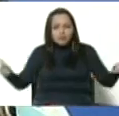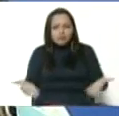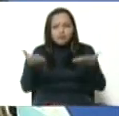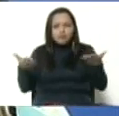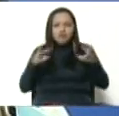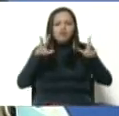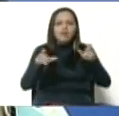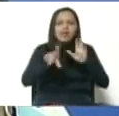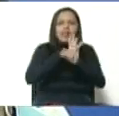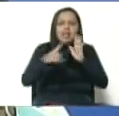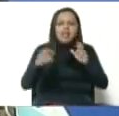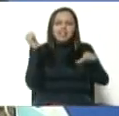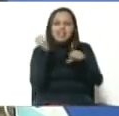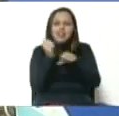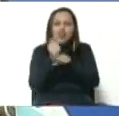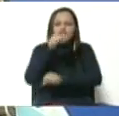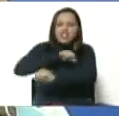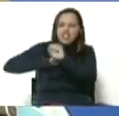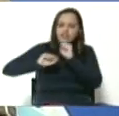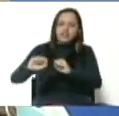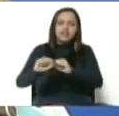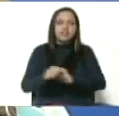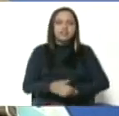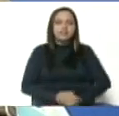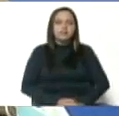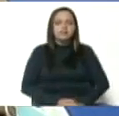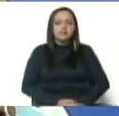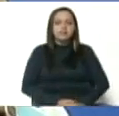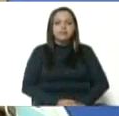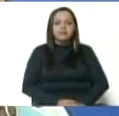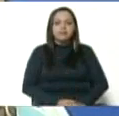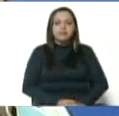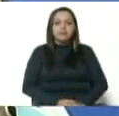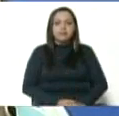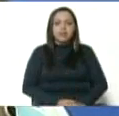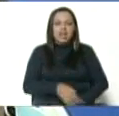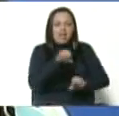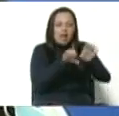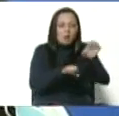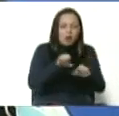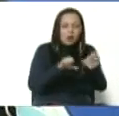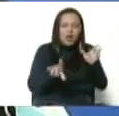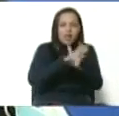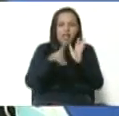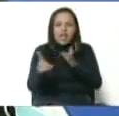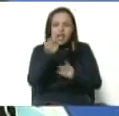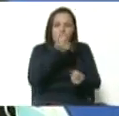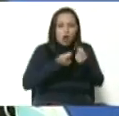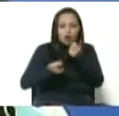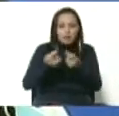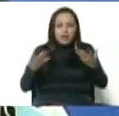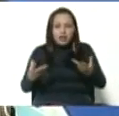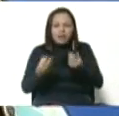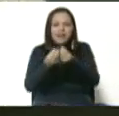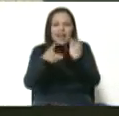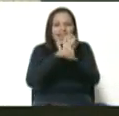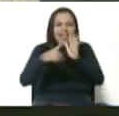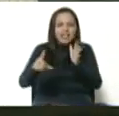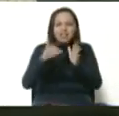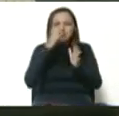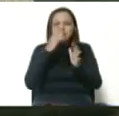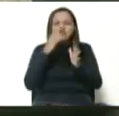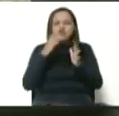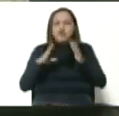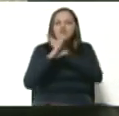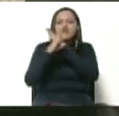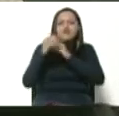que defiendan a las trabajadoras y a los trabajadores, la revisión de las leyes económicas que acompañen la ley antibloqueo,